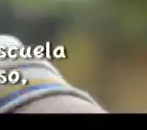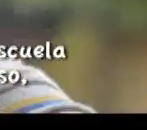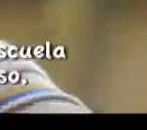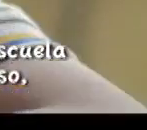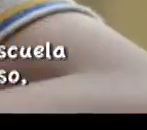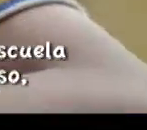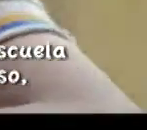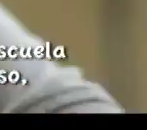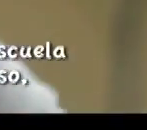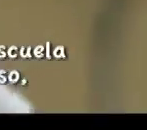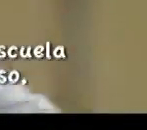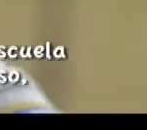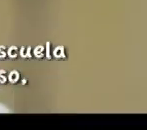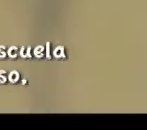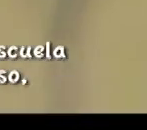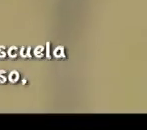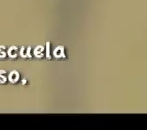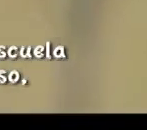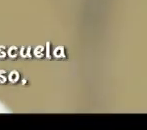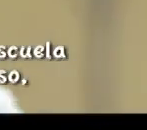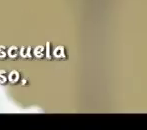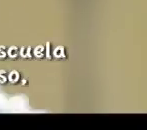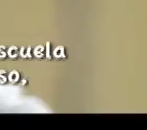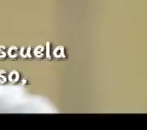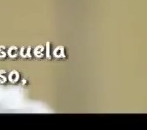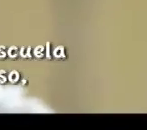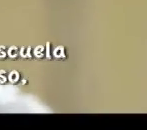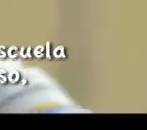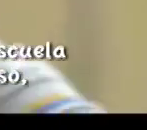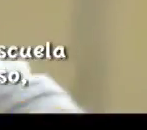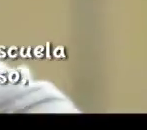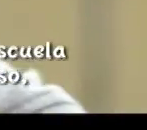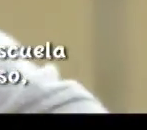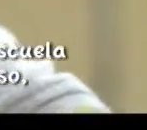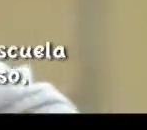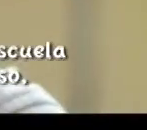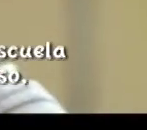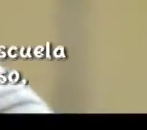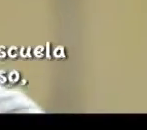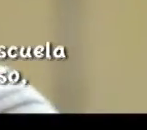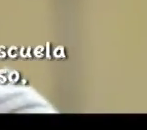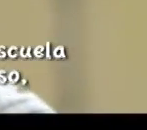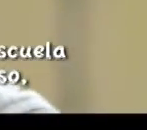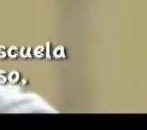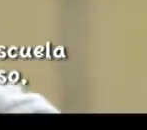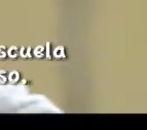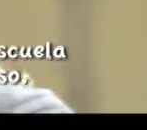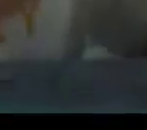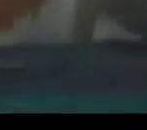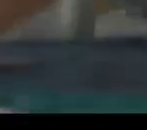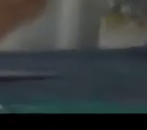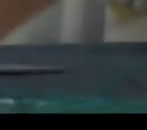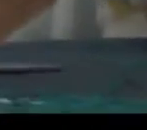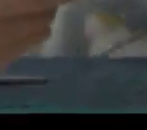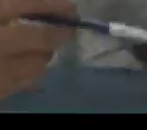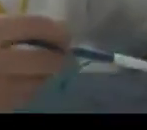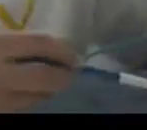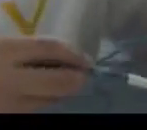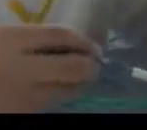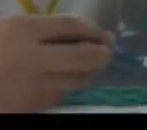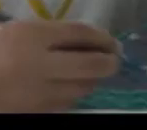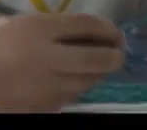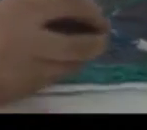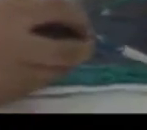El día en el que la psicóloga de la escuela llegó y le contó a la clase todo eso, ya